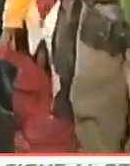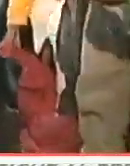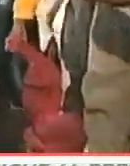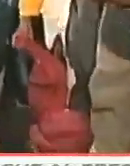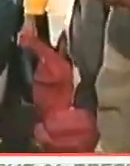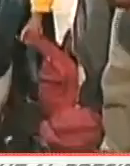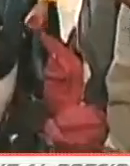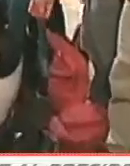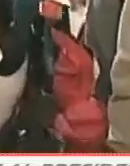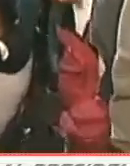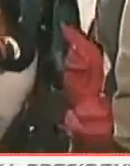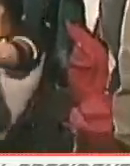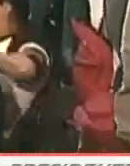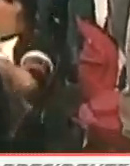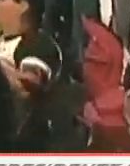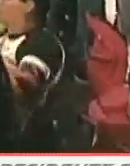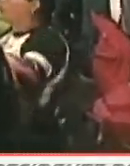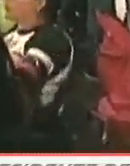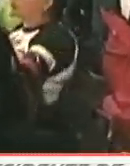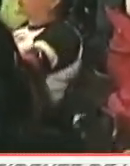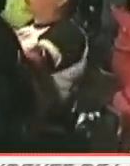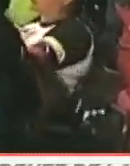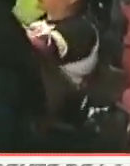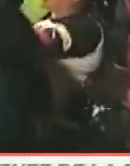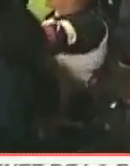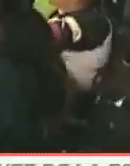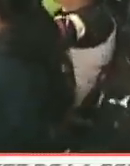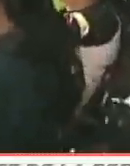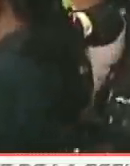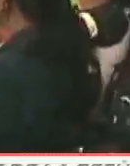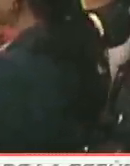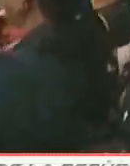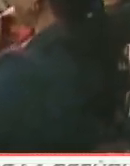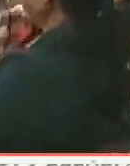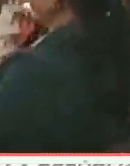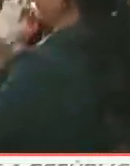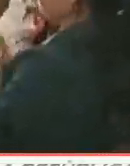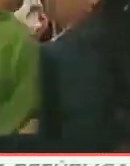desmaya, que siempre avanza con los designios del corazón.